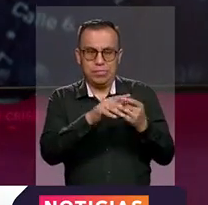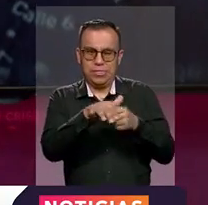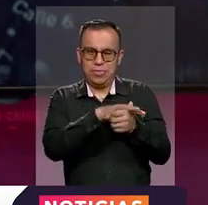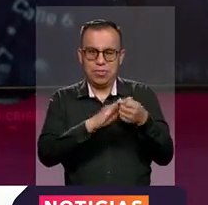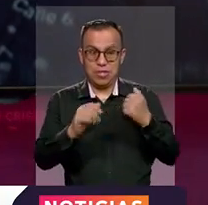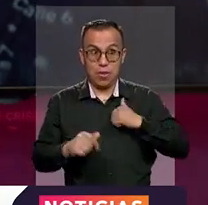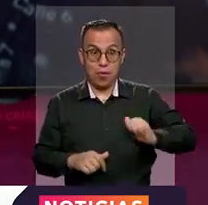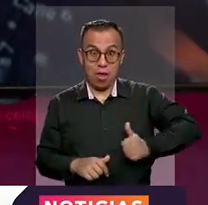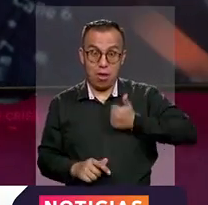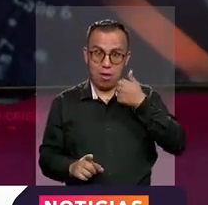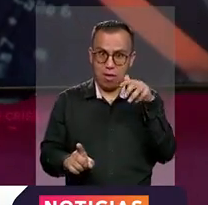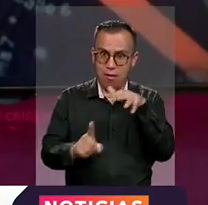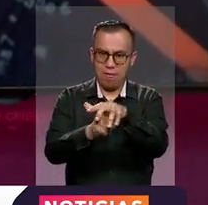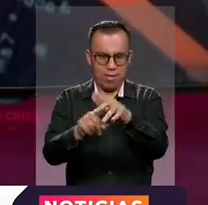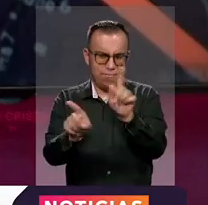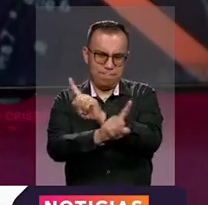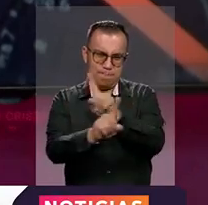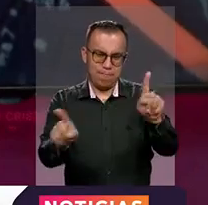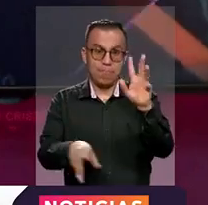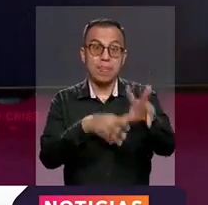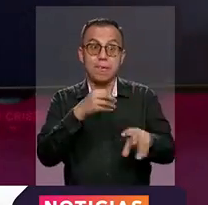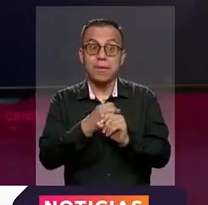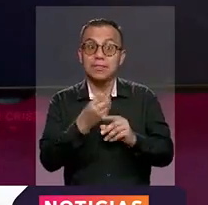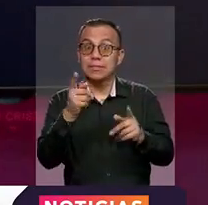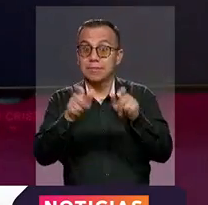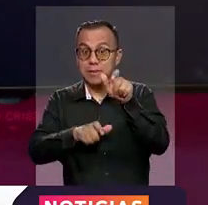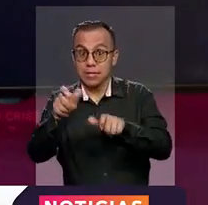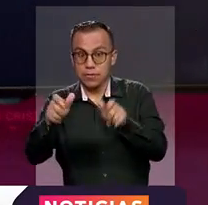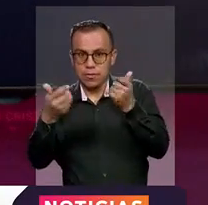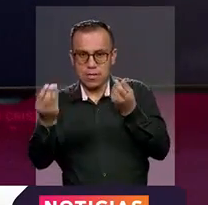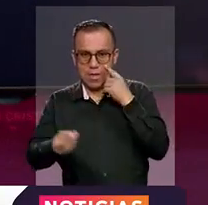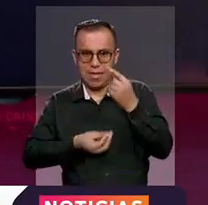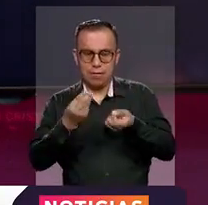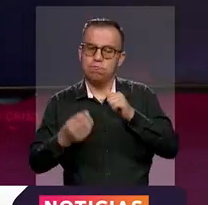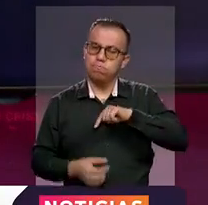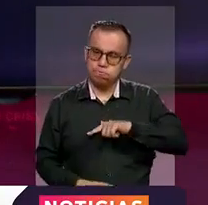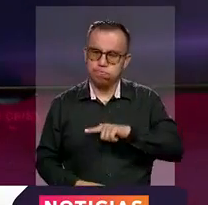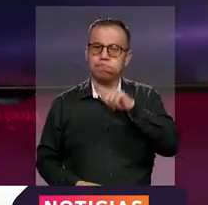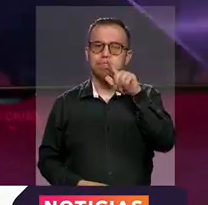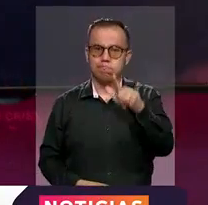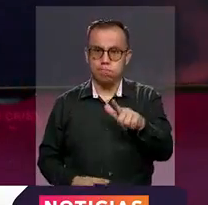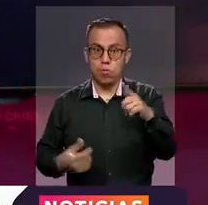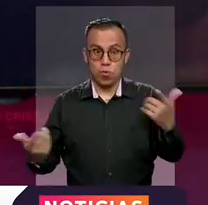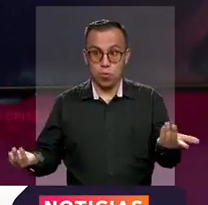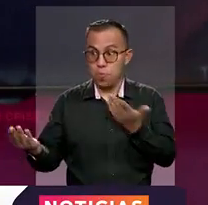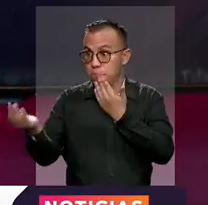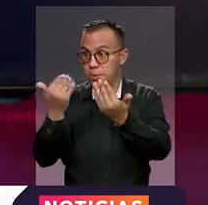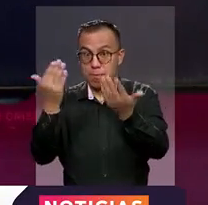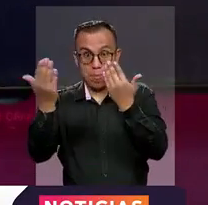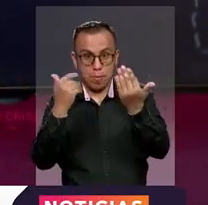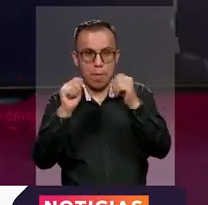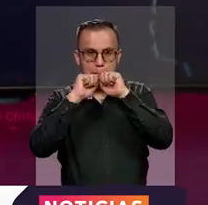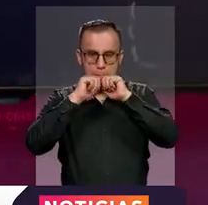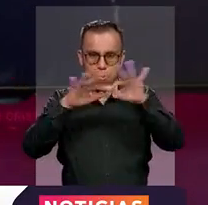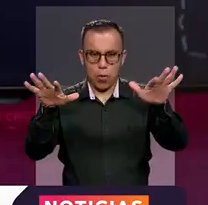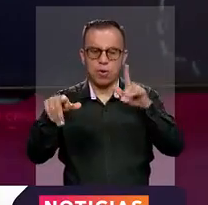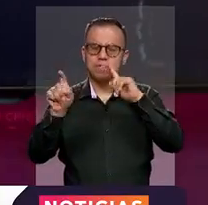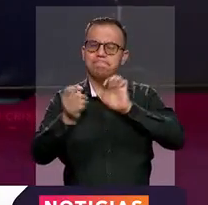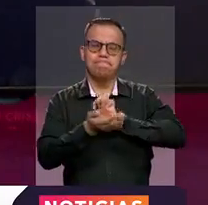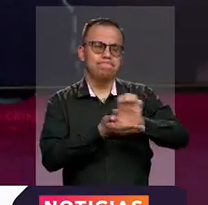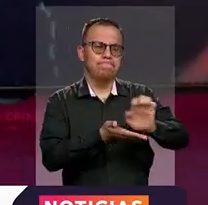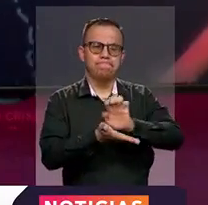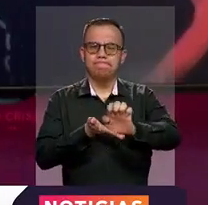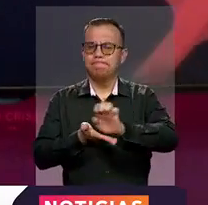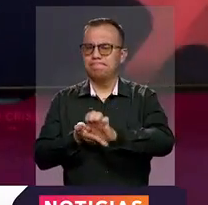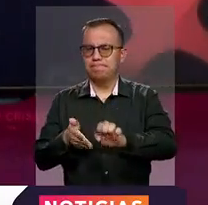ni violación de los derechos humanos, y quienes además ejercen y revisten liderazgos en la convocatoria pública puedan rechazar todo